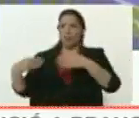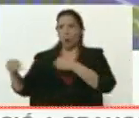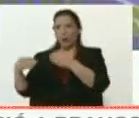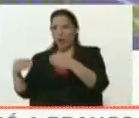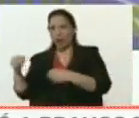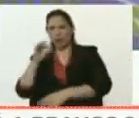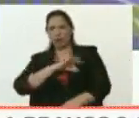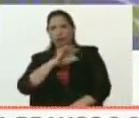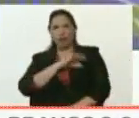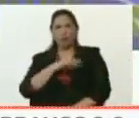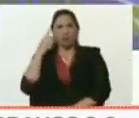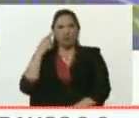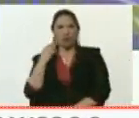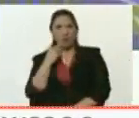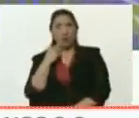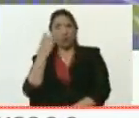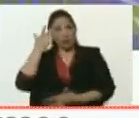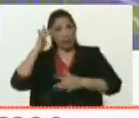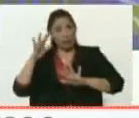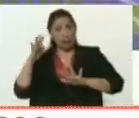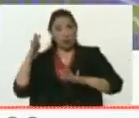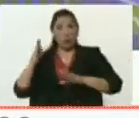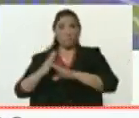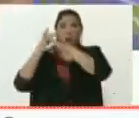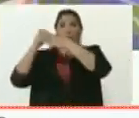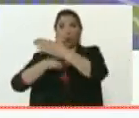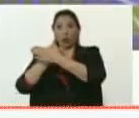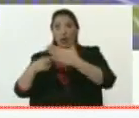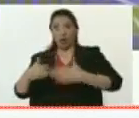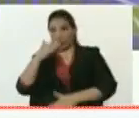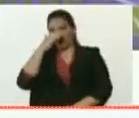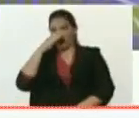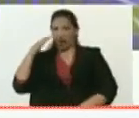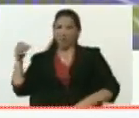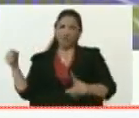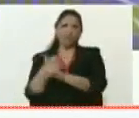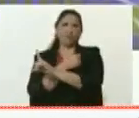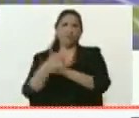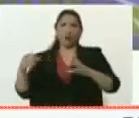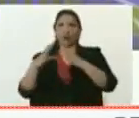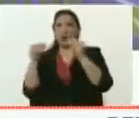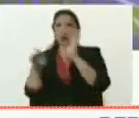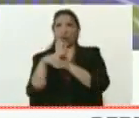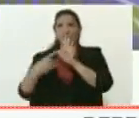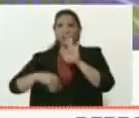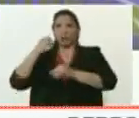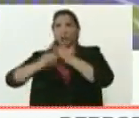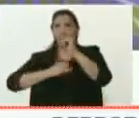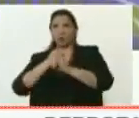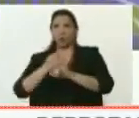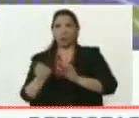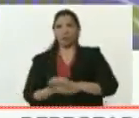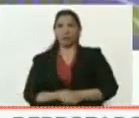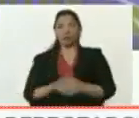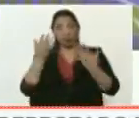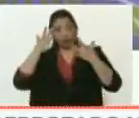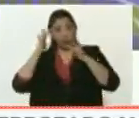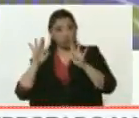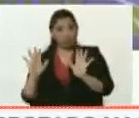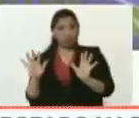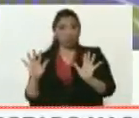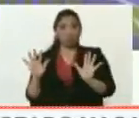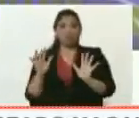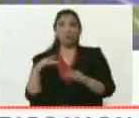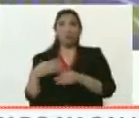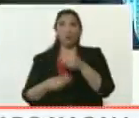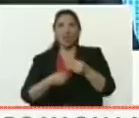han pretendido, a través del bloqueo criminal, violatorio de todo el derecho internacional, han pretendido